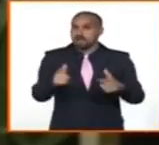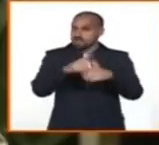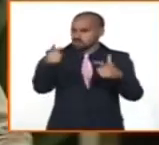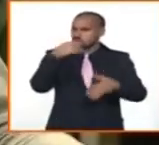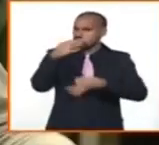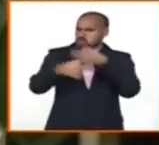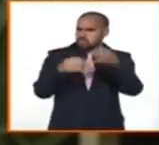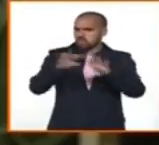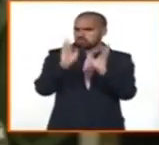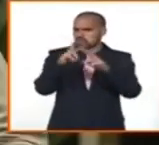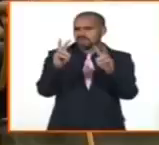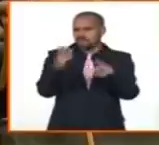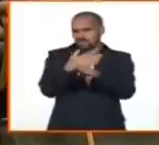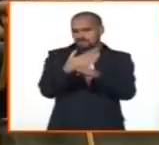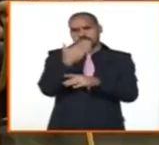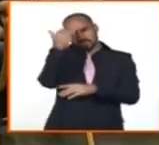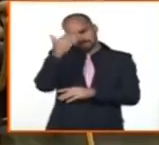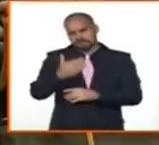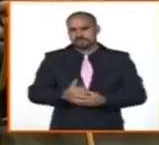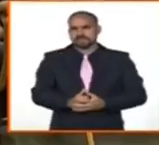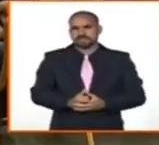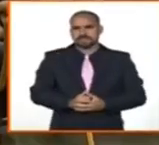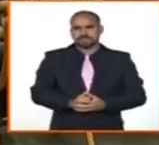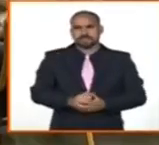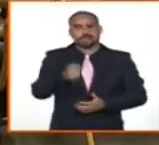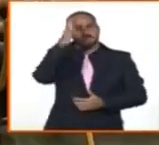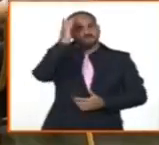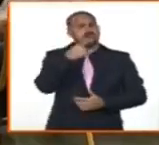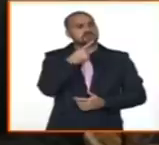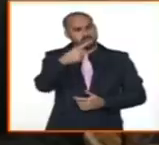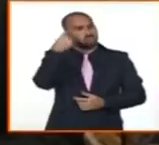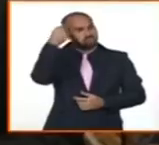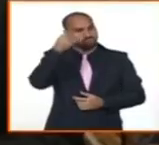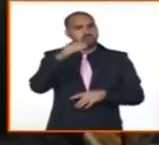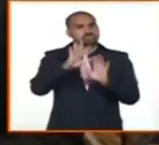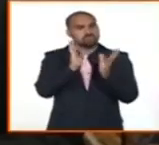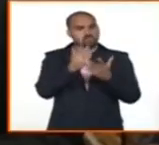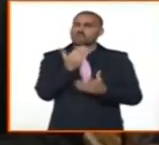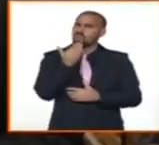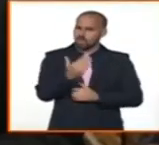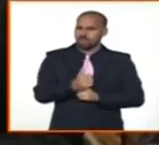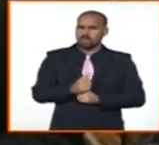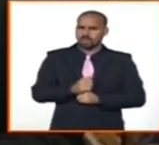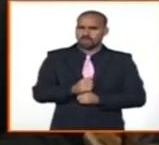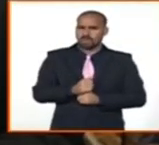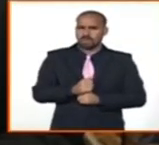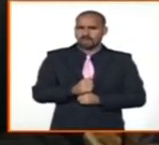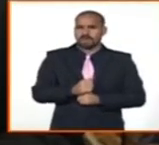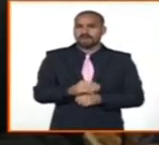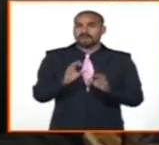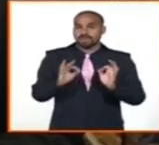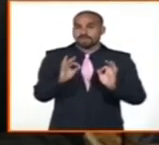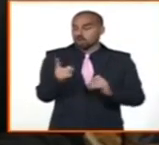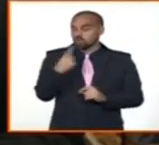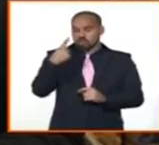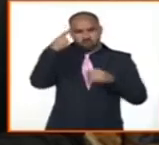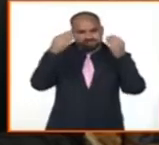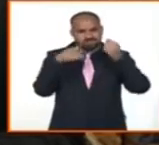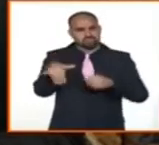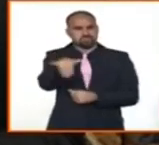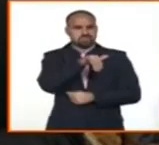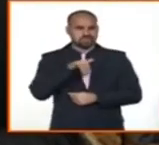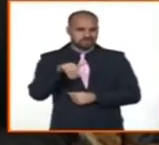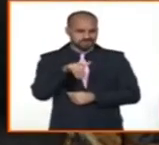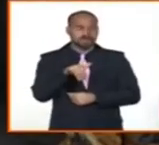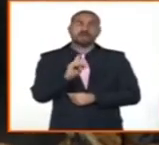temas. Muchas gracias. Gracias. Yo creo que tus preocupaciones son legítimas y nos ponen en ese término de preocupaciones estamos todos. Ahora, yo